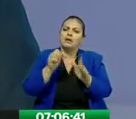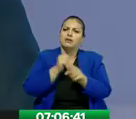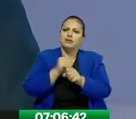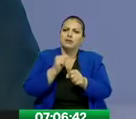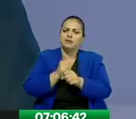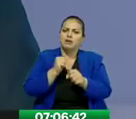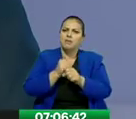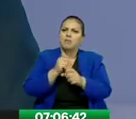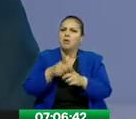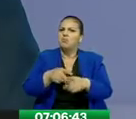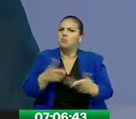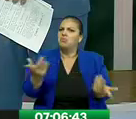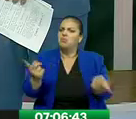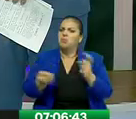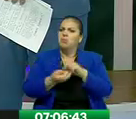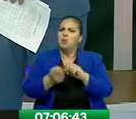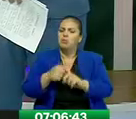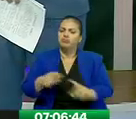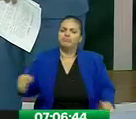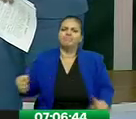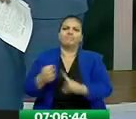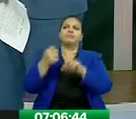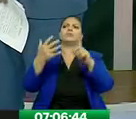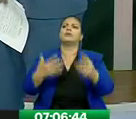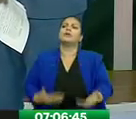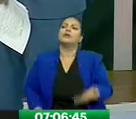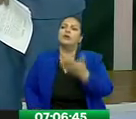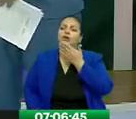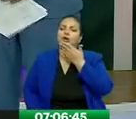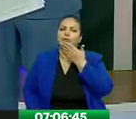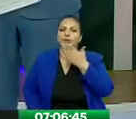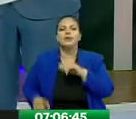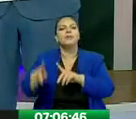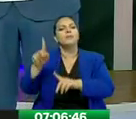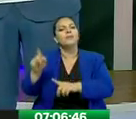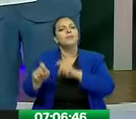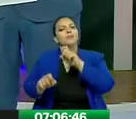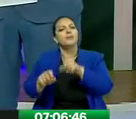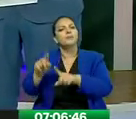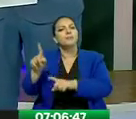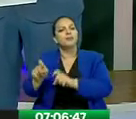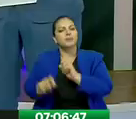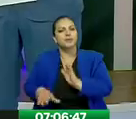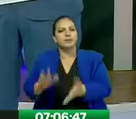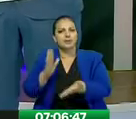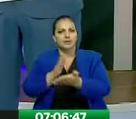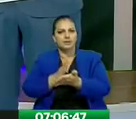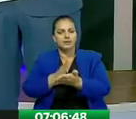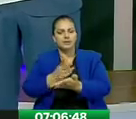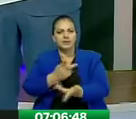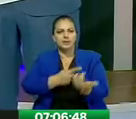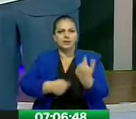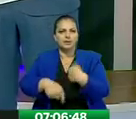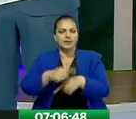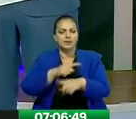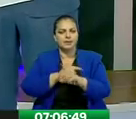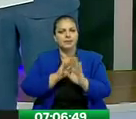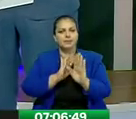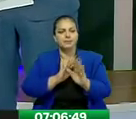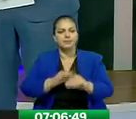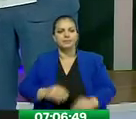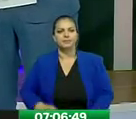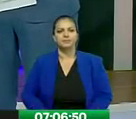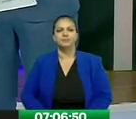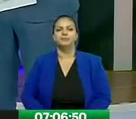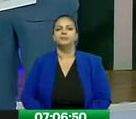que representa. Esto y mucho más tras la pausa, José Luis. Claro que sí, no se despeguen de nuestra sintonía. Seguimos con la entrevista y mucha más